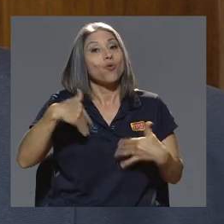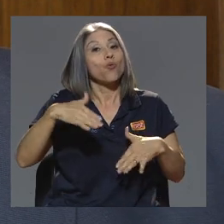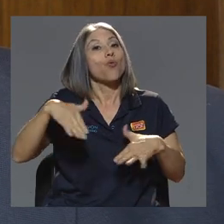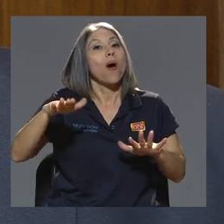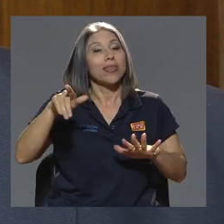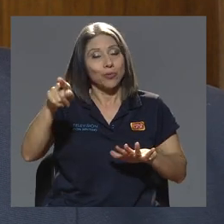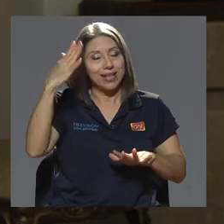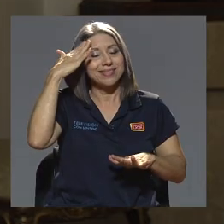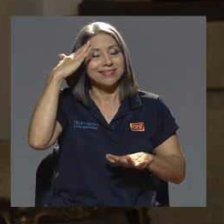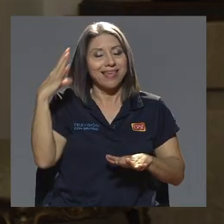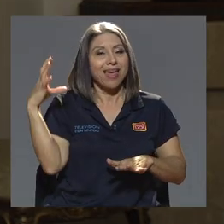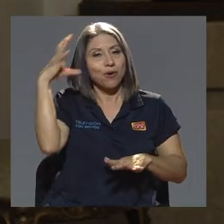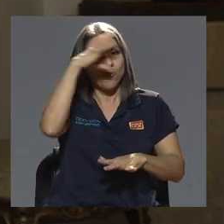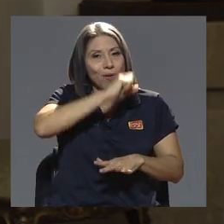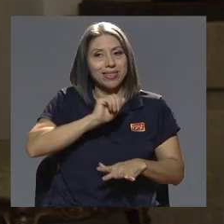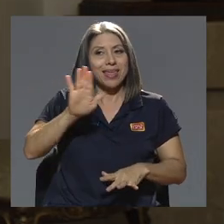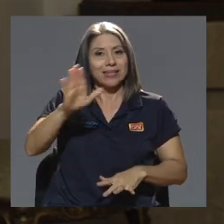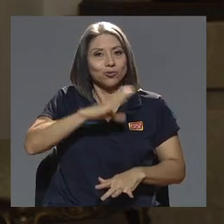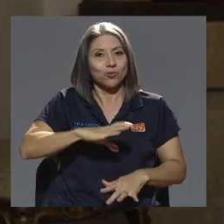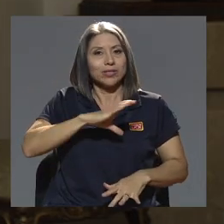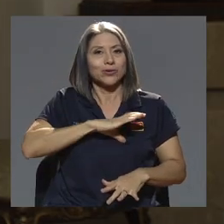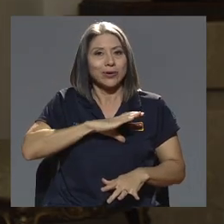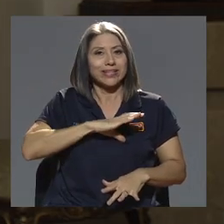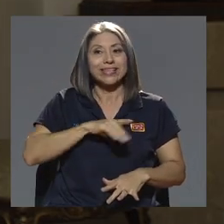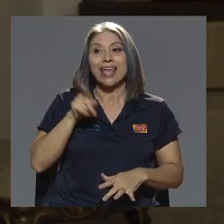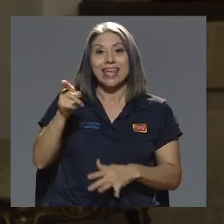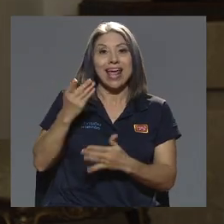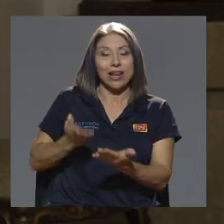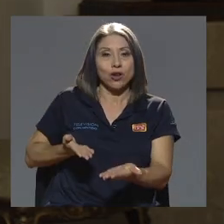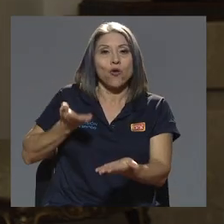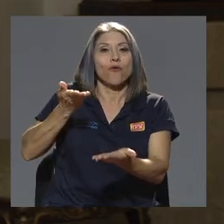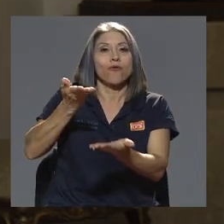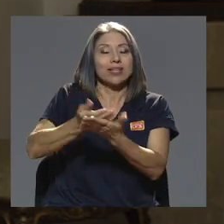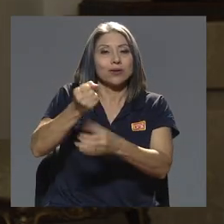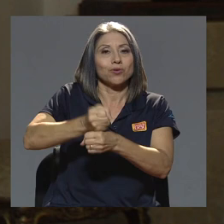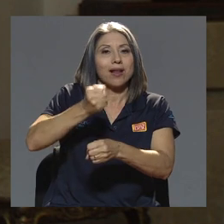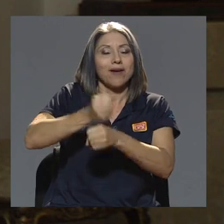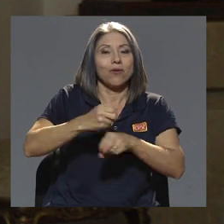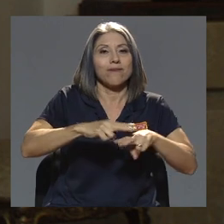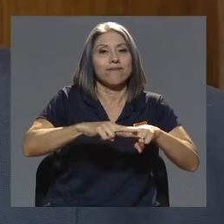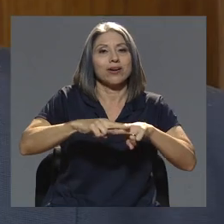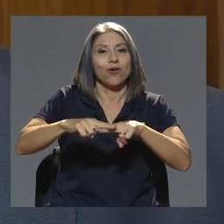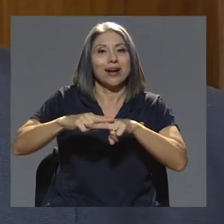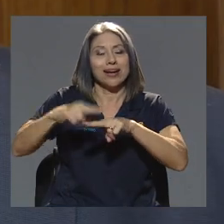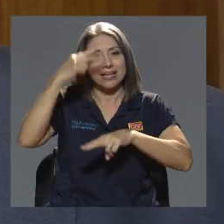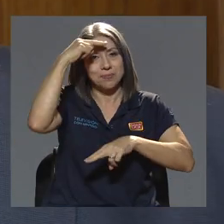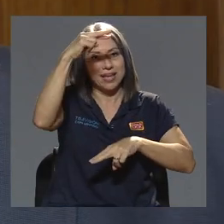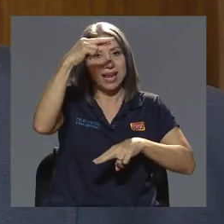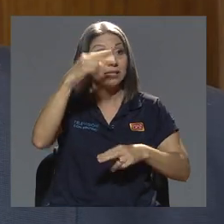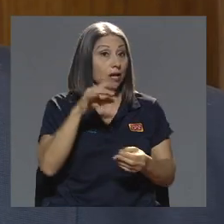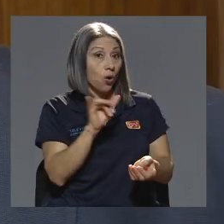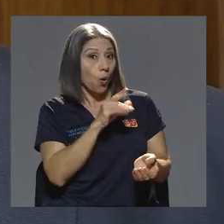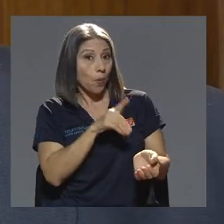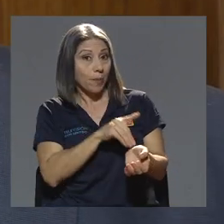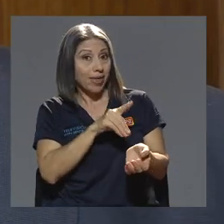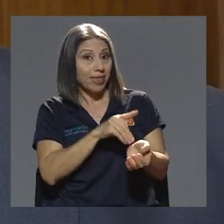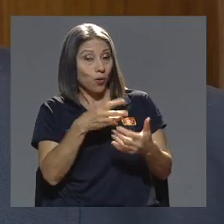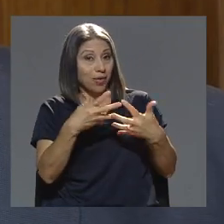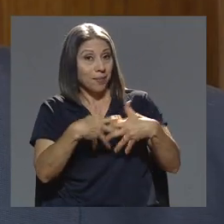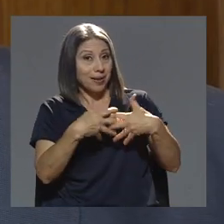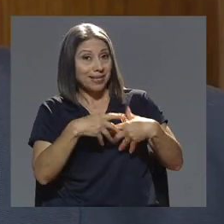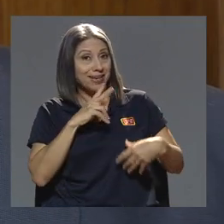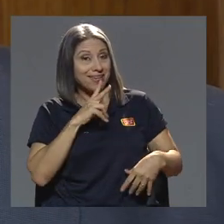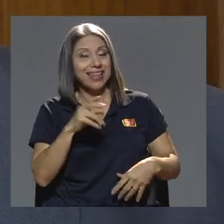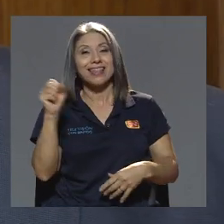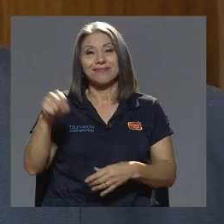que él estaba, y le ofrecen un trabajo en Ferrocarriles Mexicanos. Y entonces el doctor entra. Como médico de empresa, ¿verdad? Como médico de